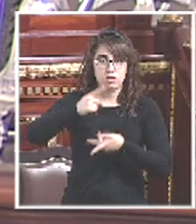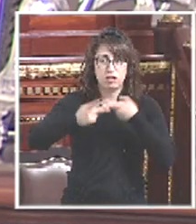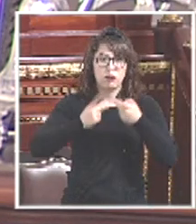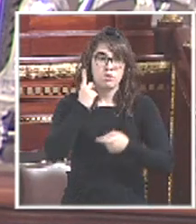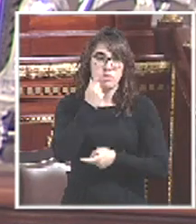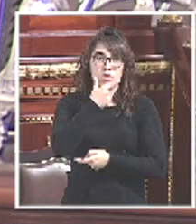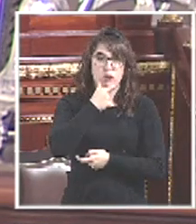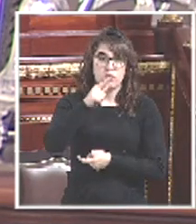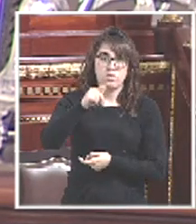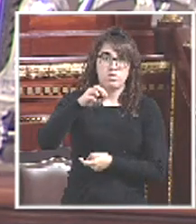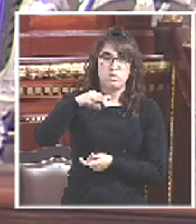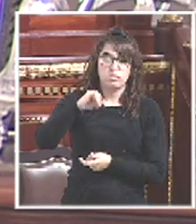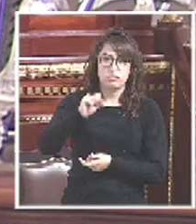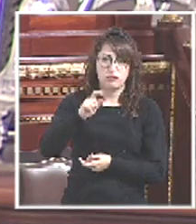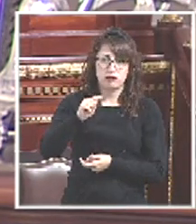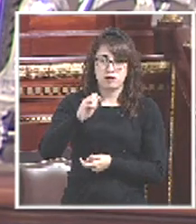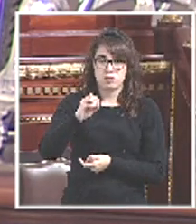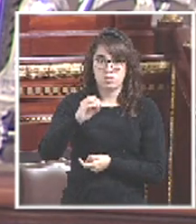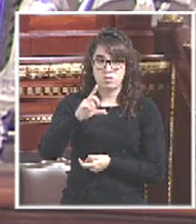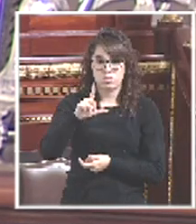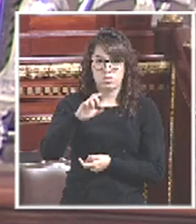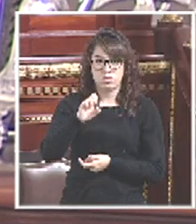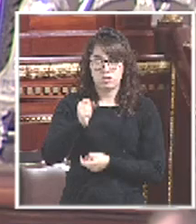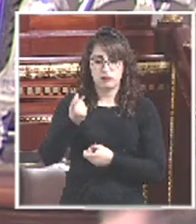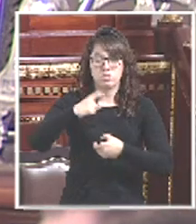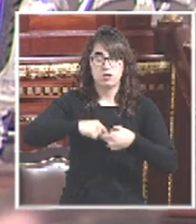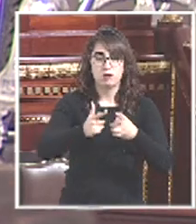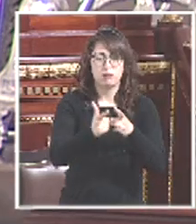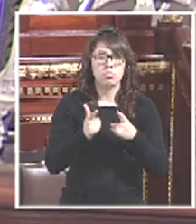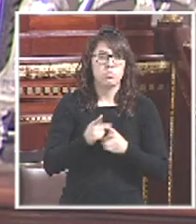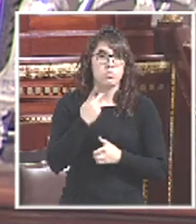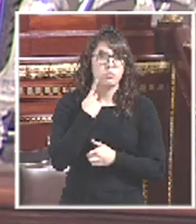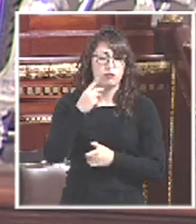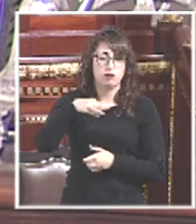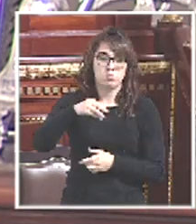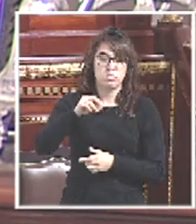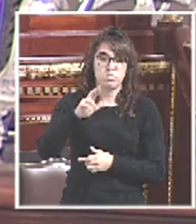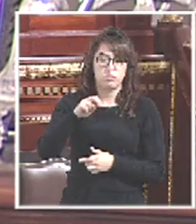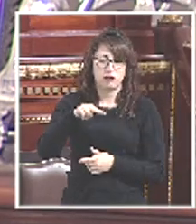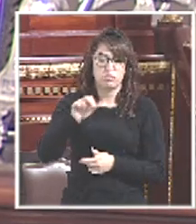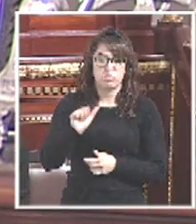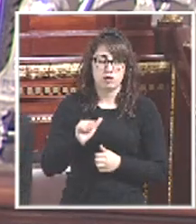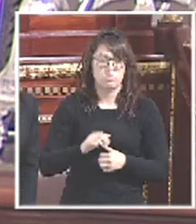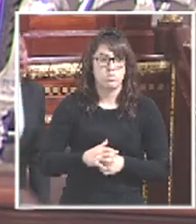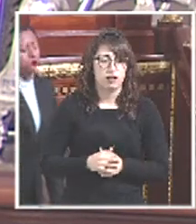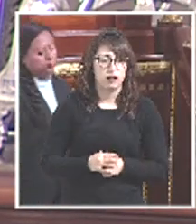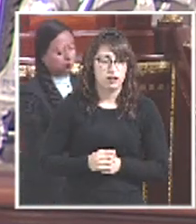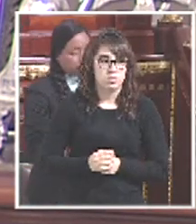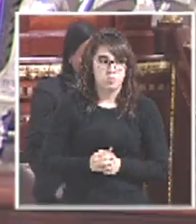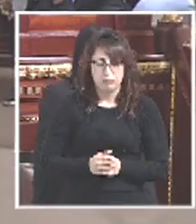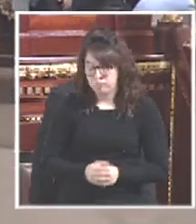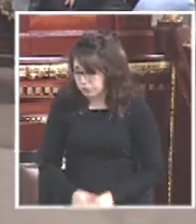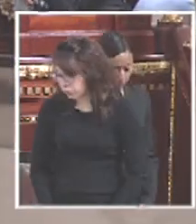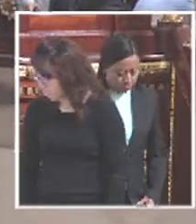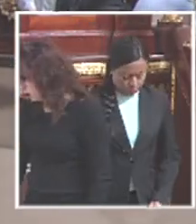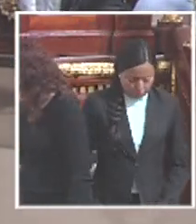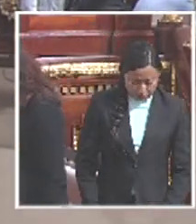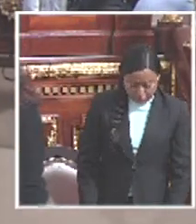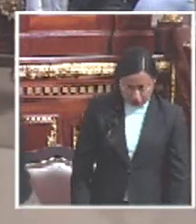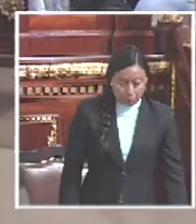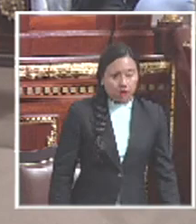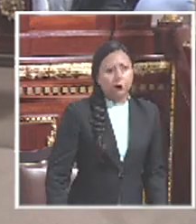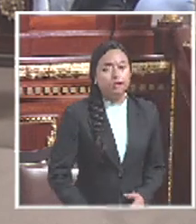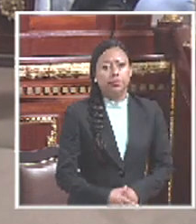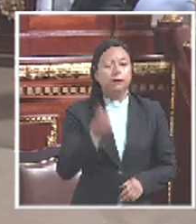Temístocles Villanueva Ramos, integrante del Grupo Parlamentario de Morena, hasta por 5 minutos. Adelante, diputado. Con su